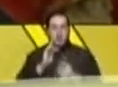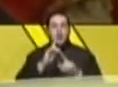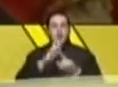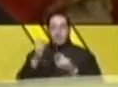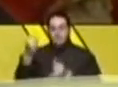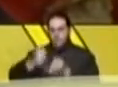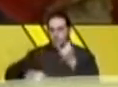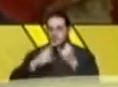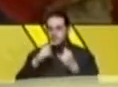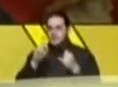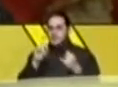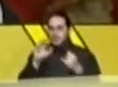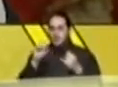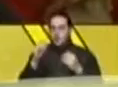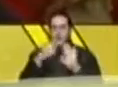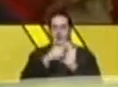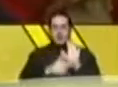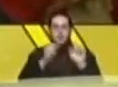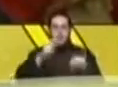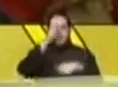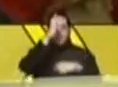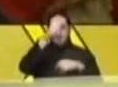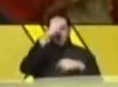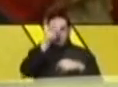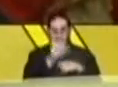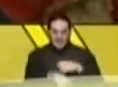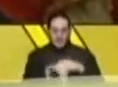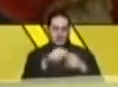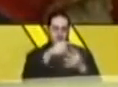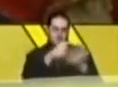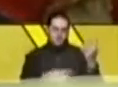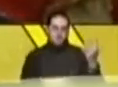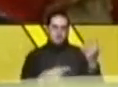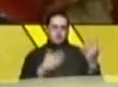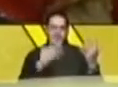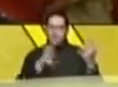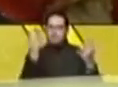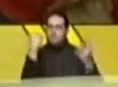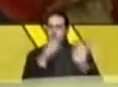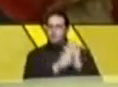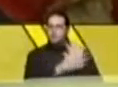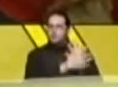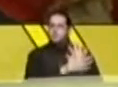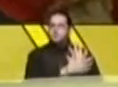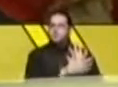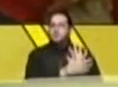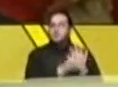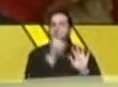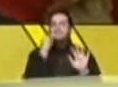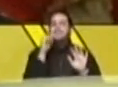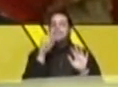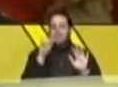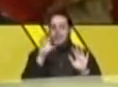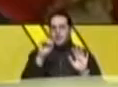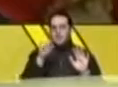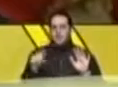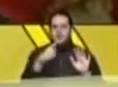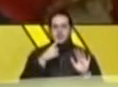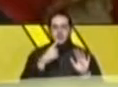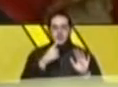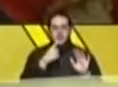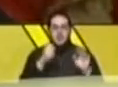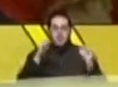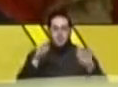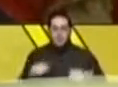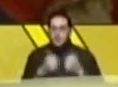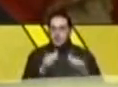autoridad al DACO de hacer un reglamento para esos artículos en específico. Si la interpretación del DACO es que él puede aprobar cualquier